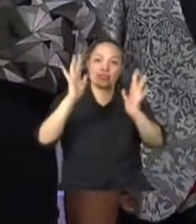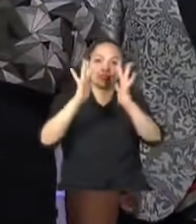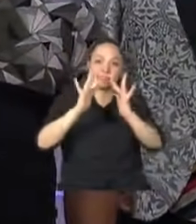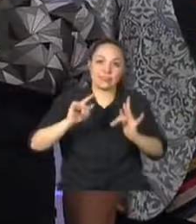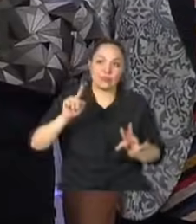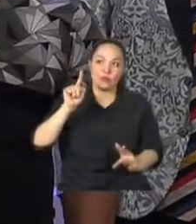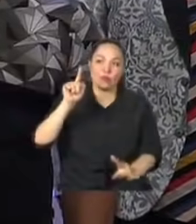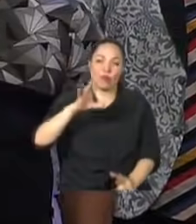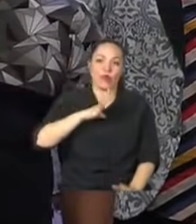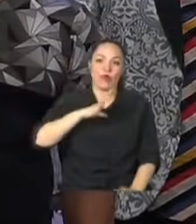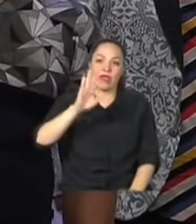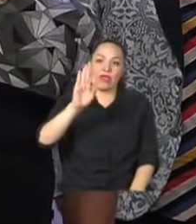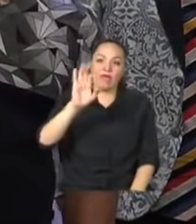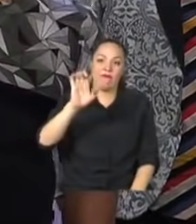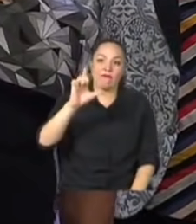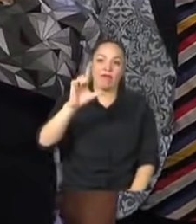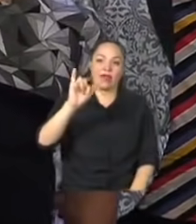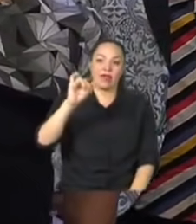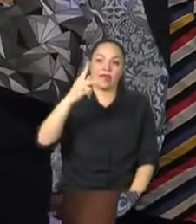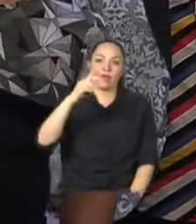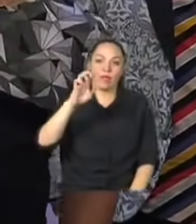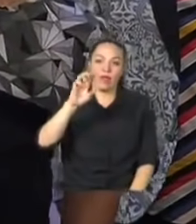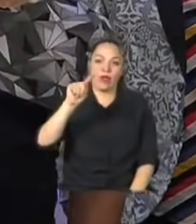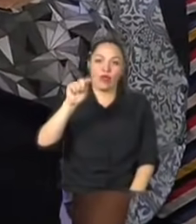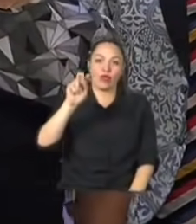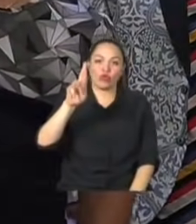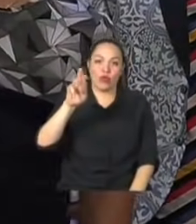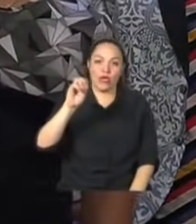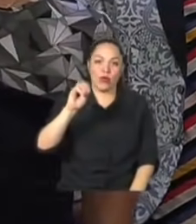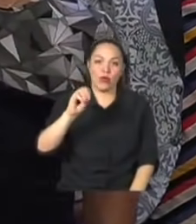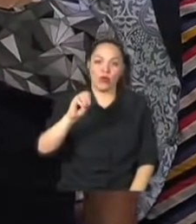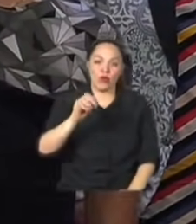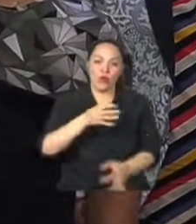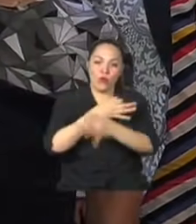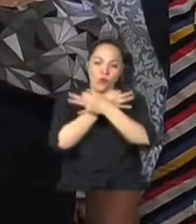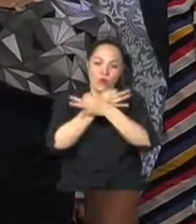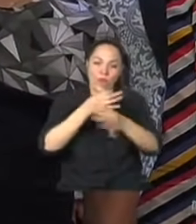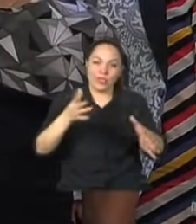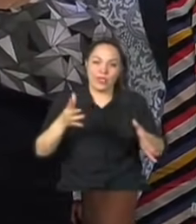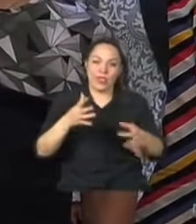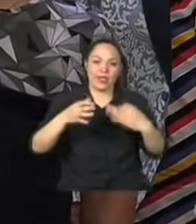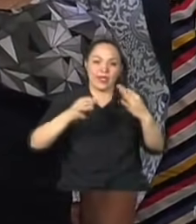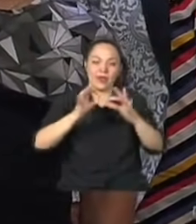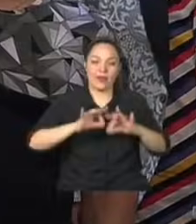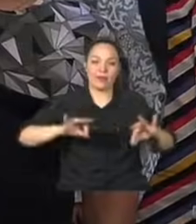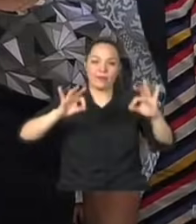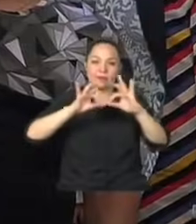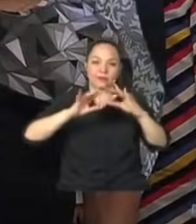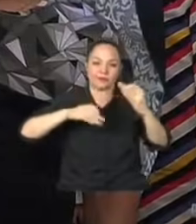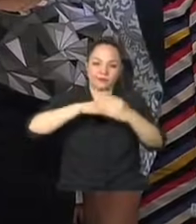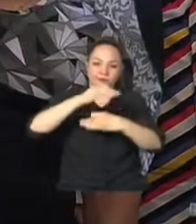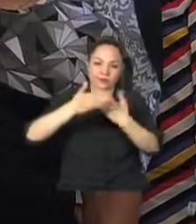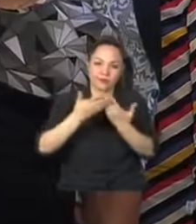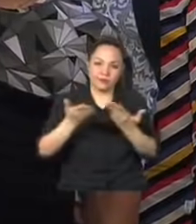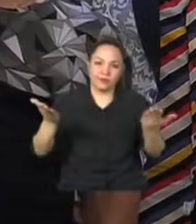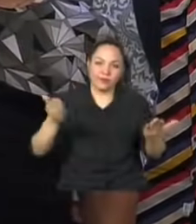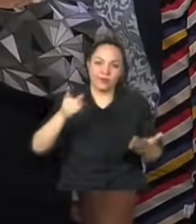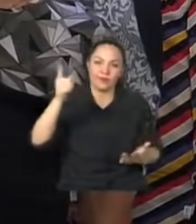Otero nos ha mandado un mensaje importante para todos. Nuestro corresponsal, Felipe, en París.